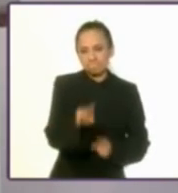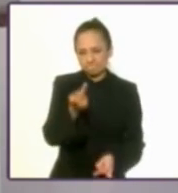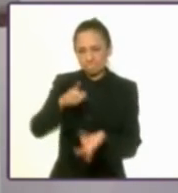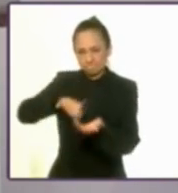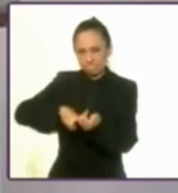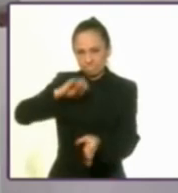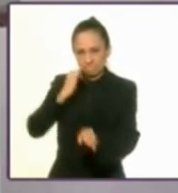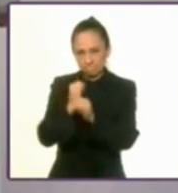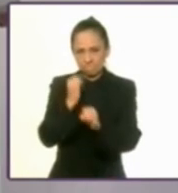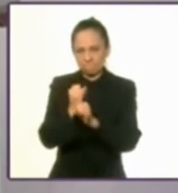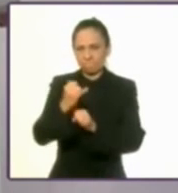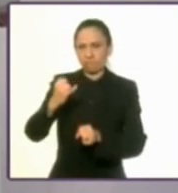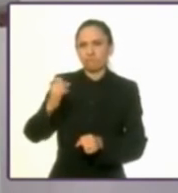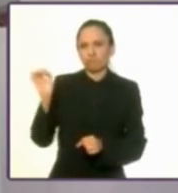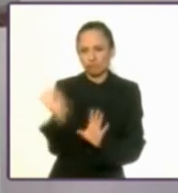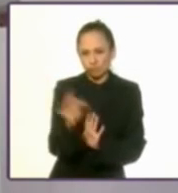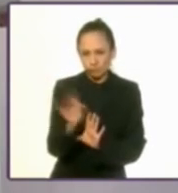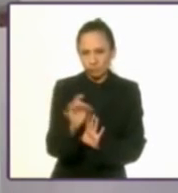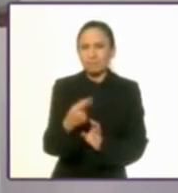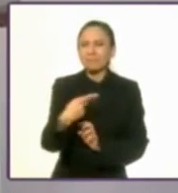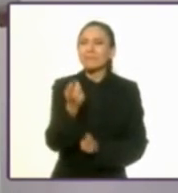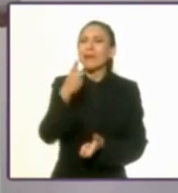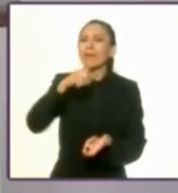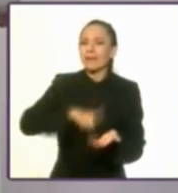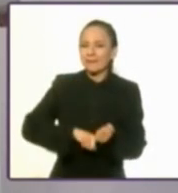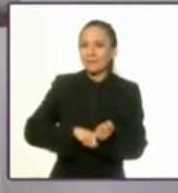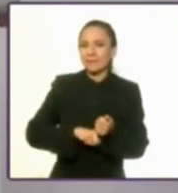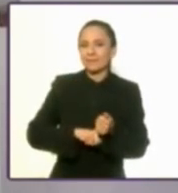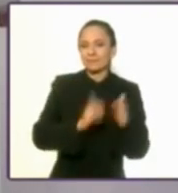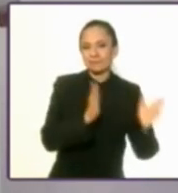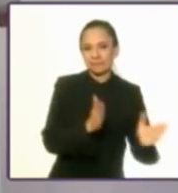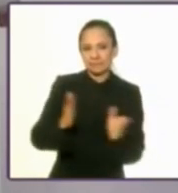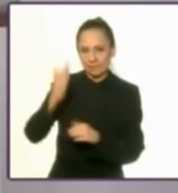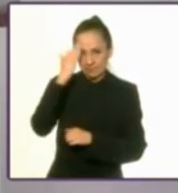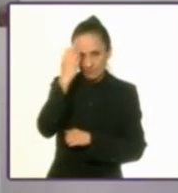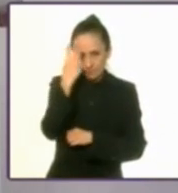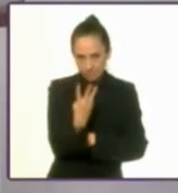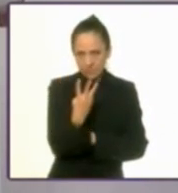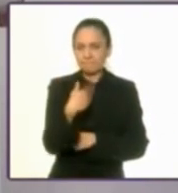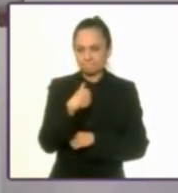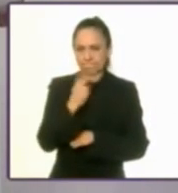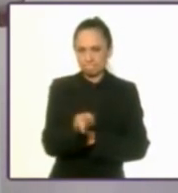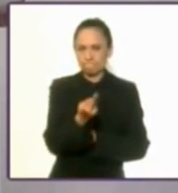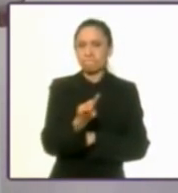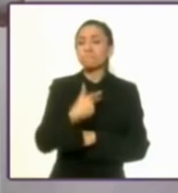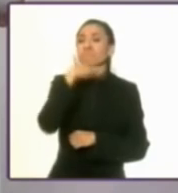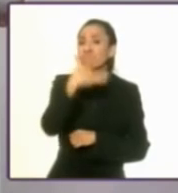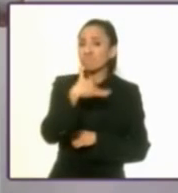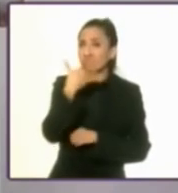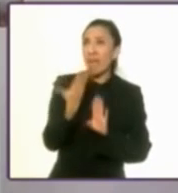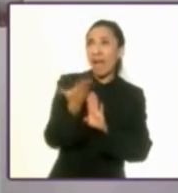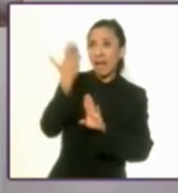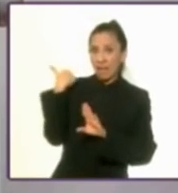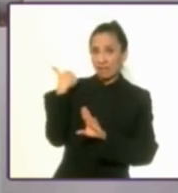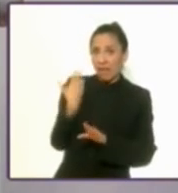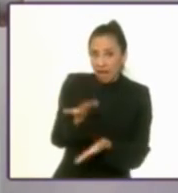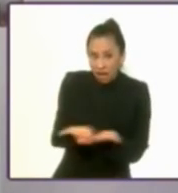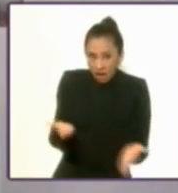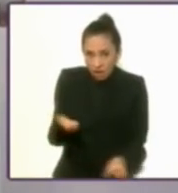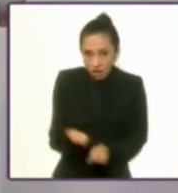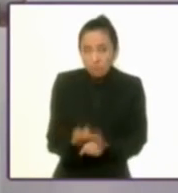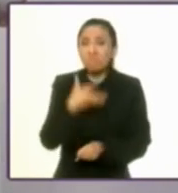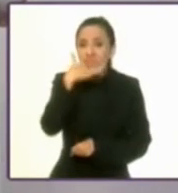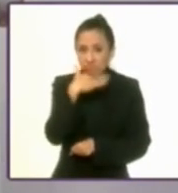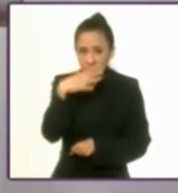y es que una pregunta dividida en tres tiempos hubo corrupción hay corrupción pero la más insistente es